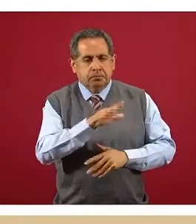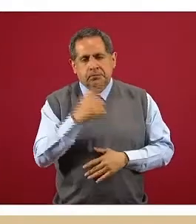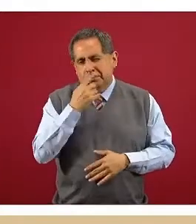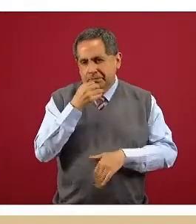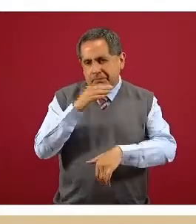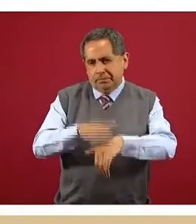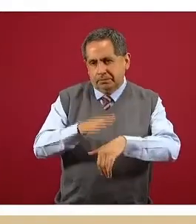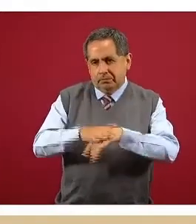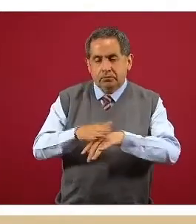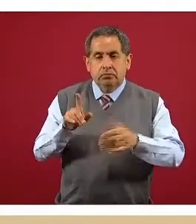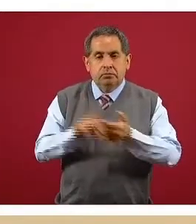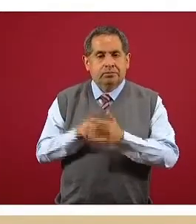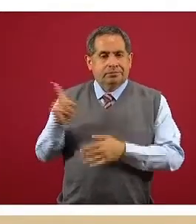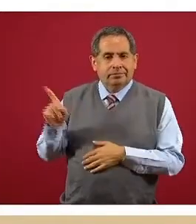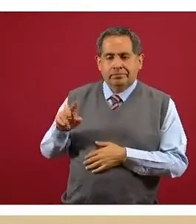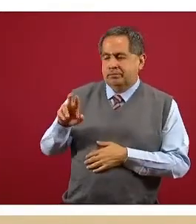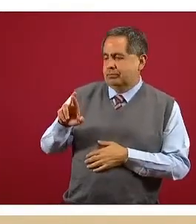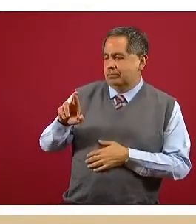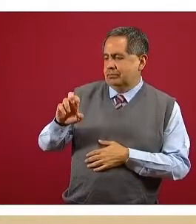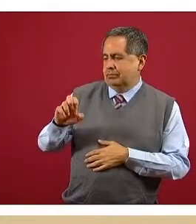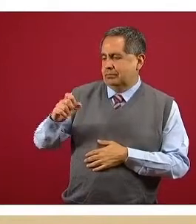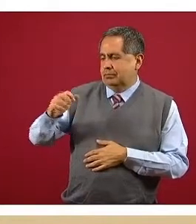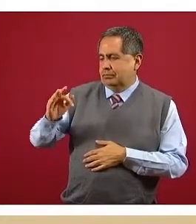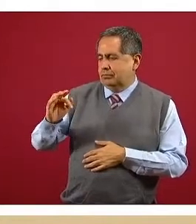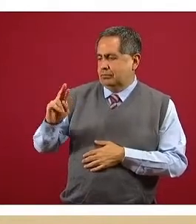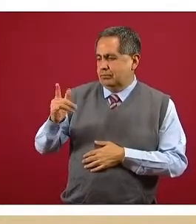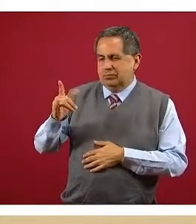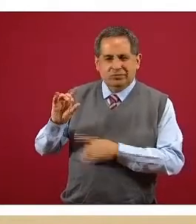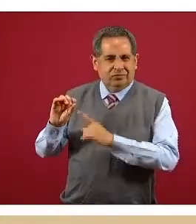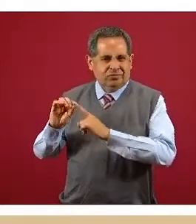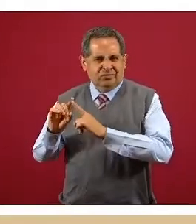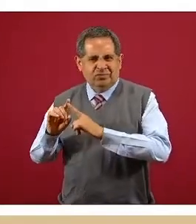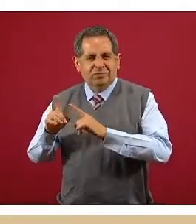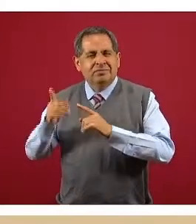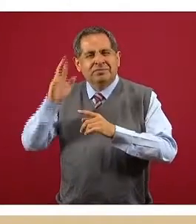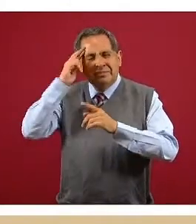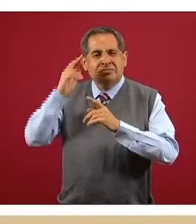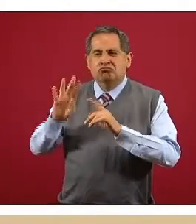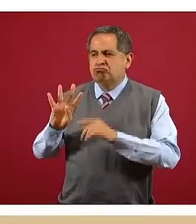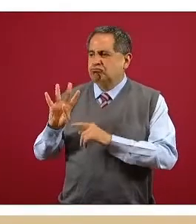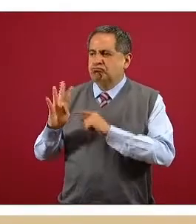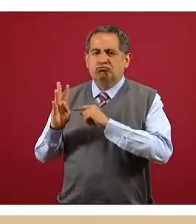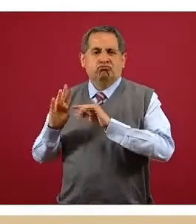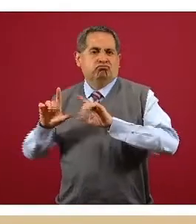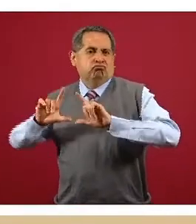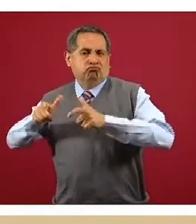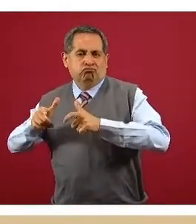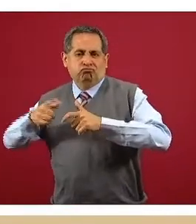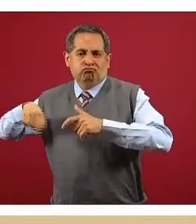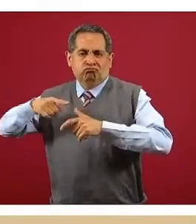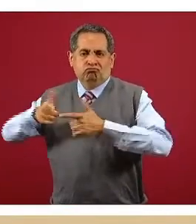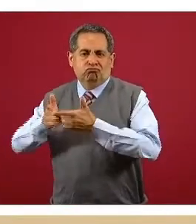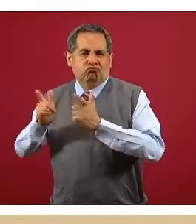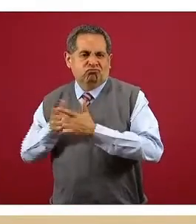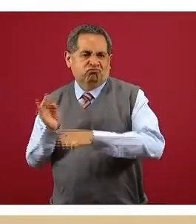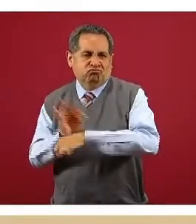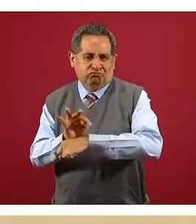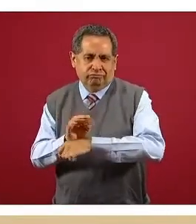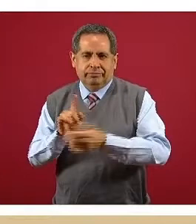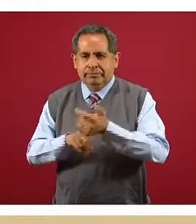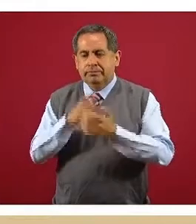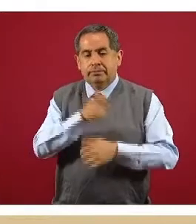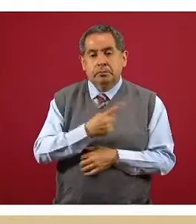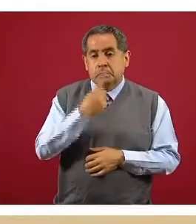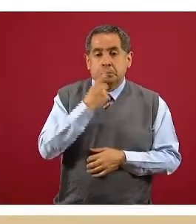está refugio del Escuadrón de Salud, es el Escuadrón de la Salud, que representa al color rojo, al semáforo